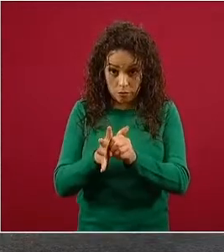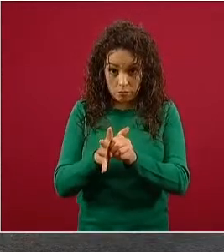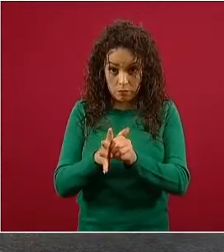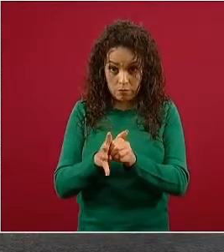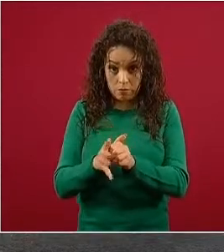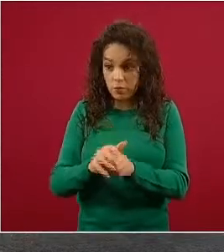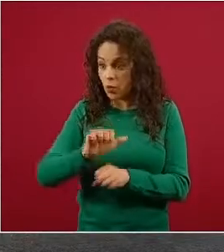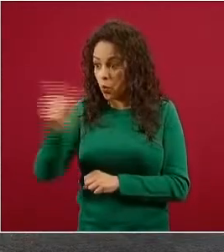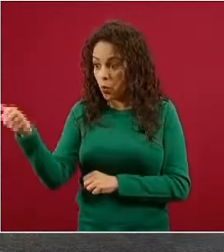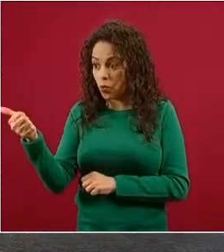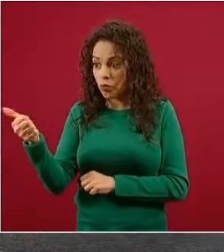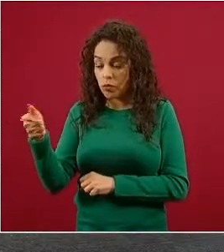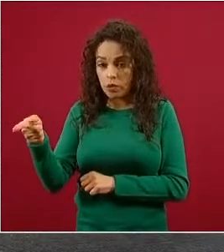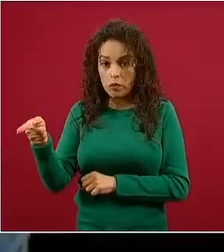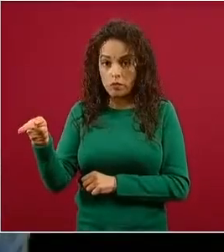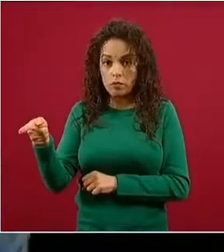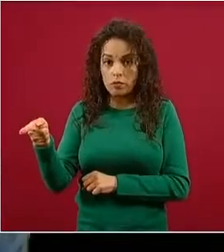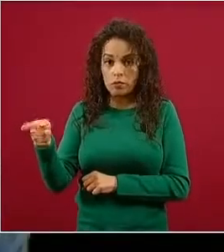por favor.